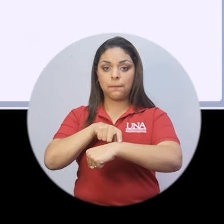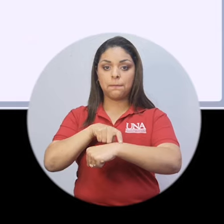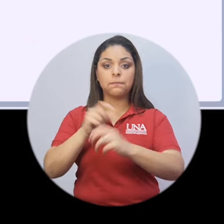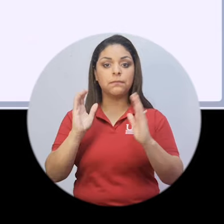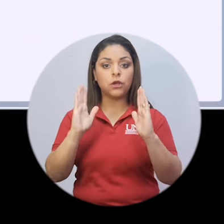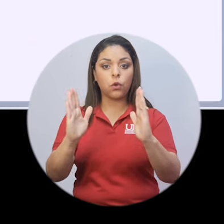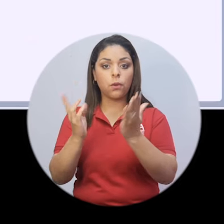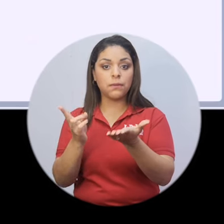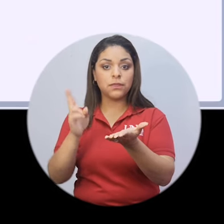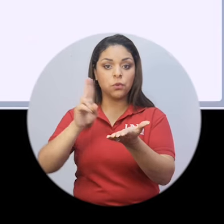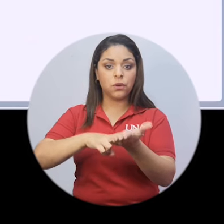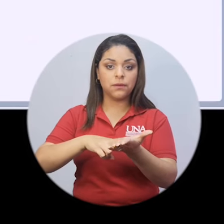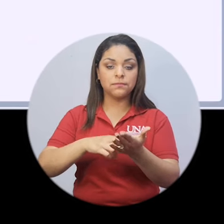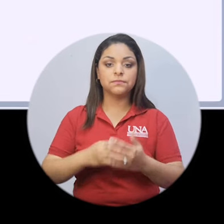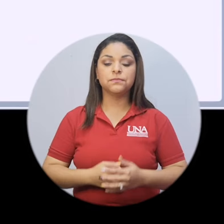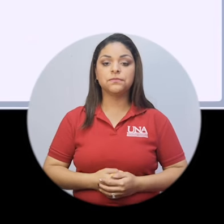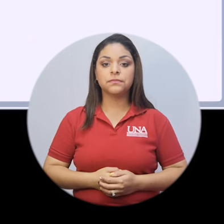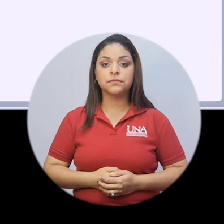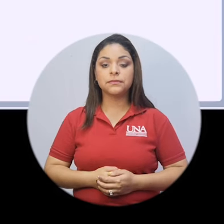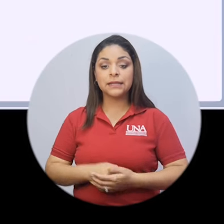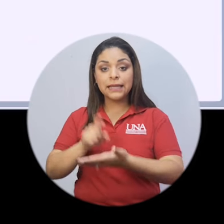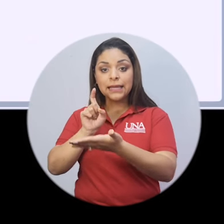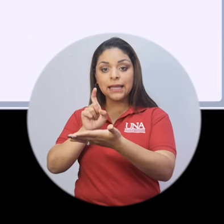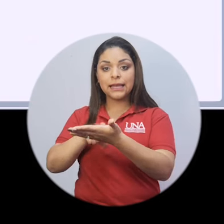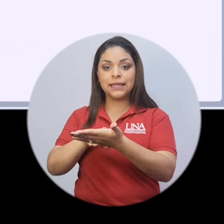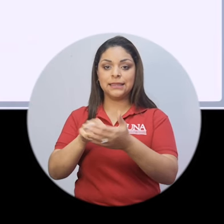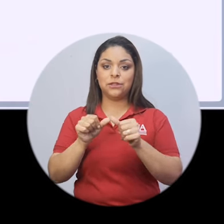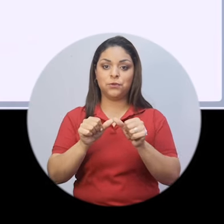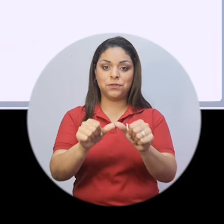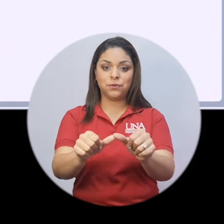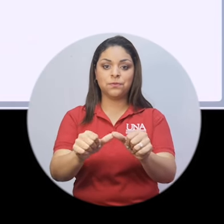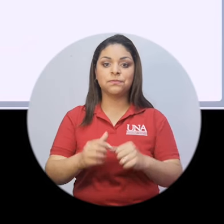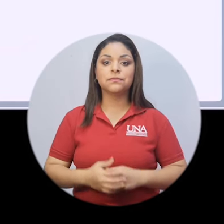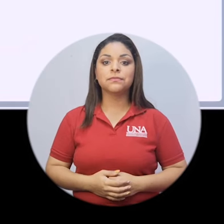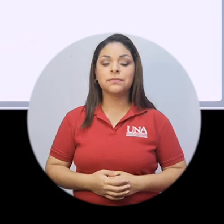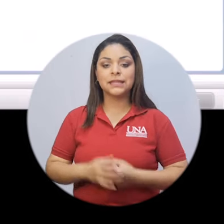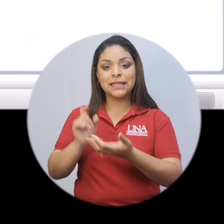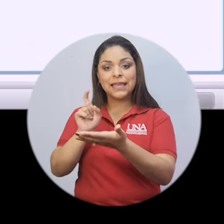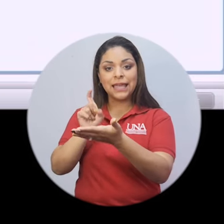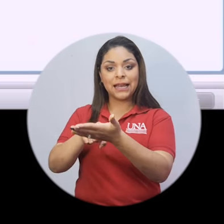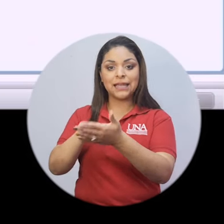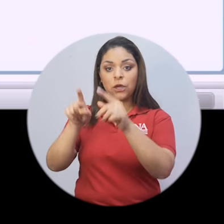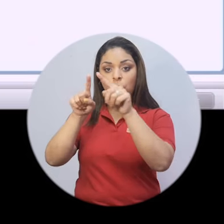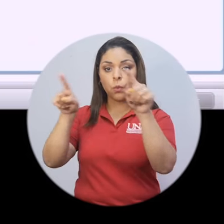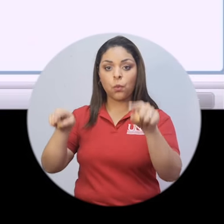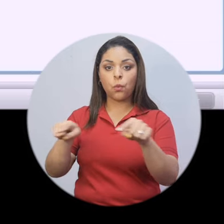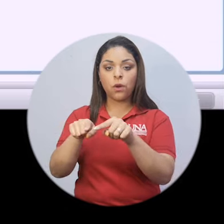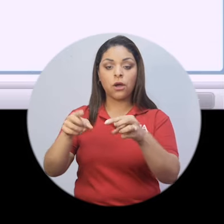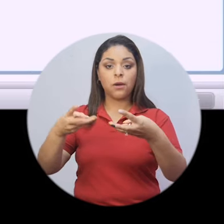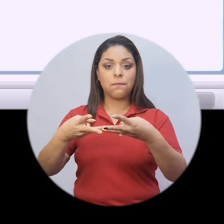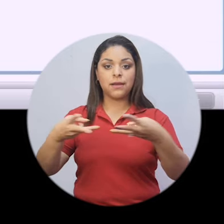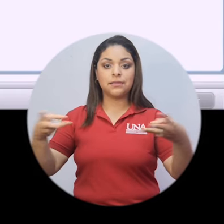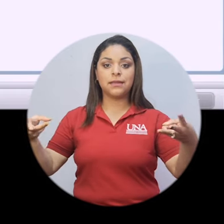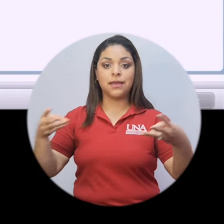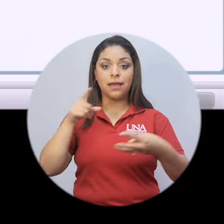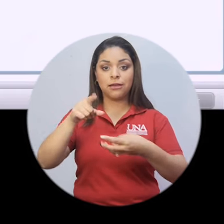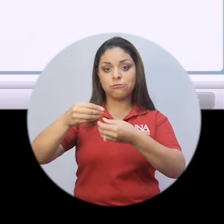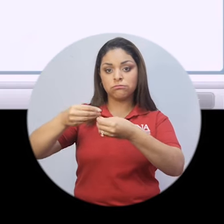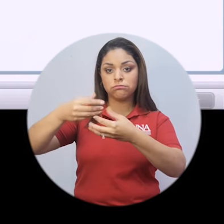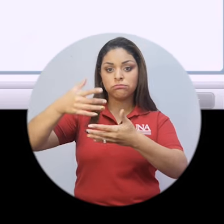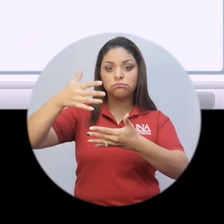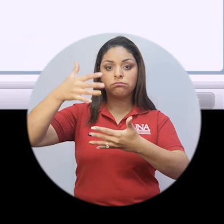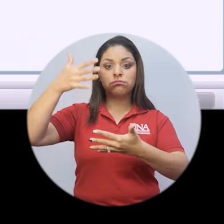el periodo a matricular. Hace clic sobre el botón Continuar. Hace clic sobre el cuadro Materia.